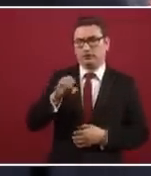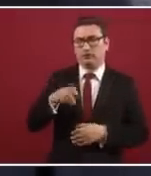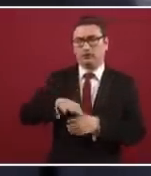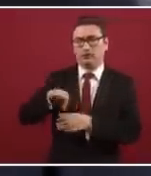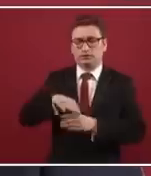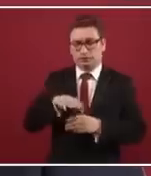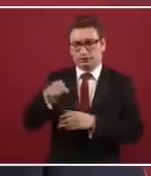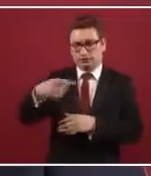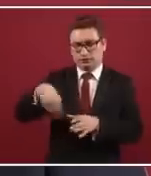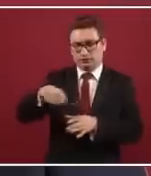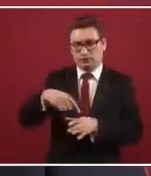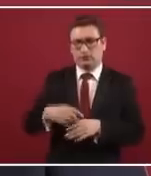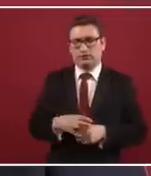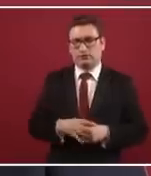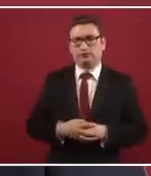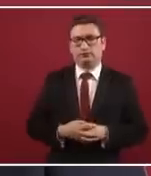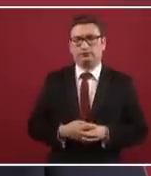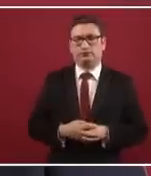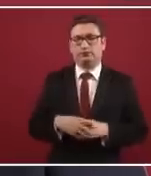Electoral,